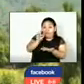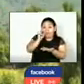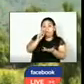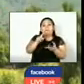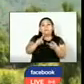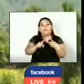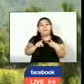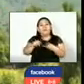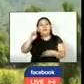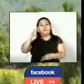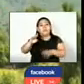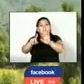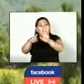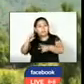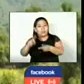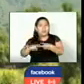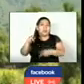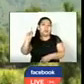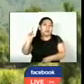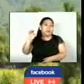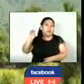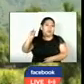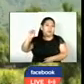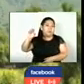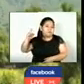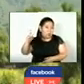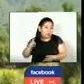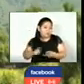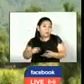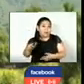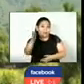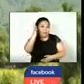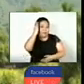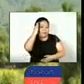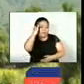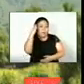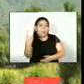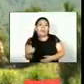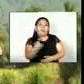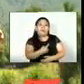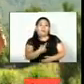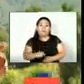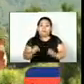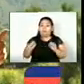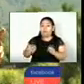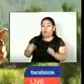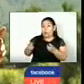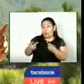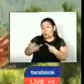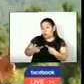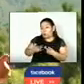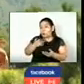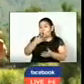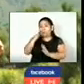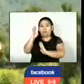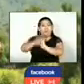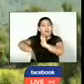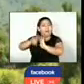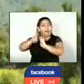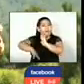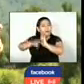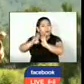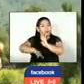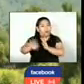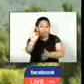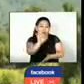método de que son el B60 el Kemex para que la persona tenga la oportunidad de probar por un precio accesible un café